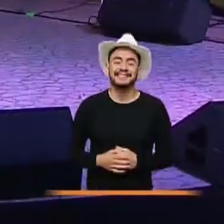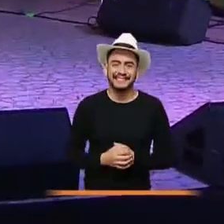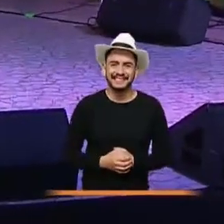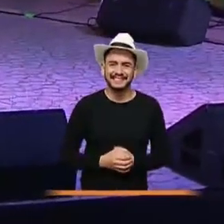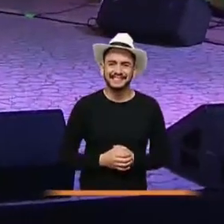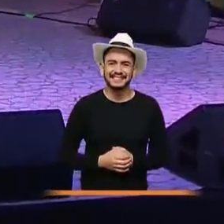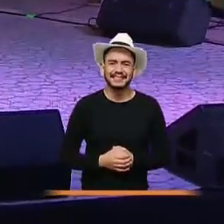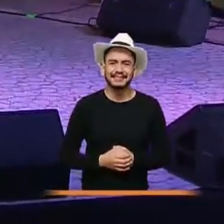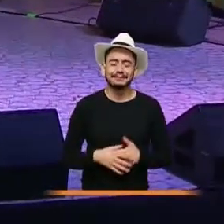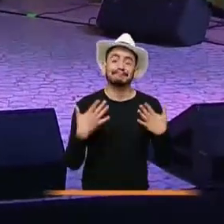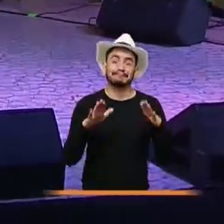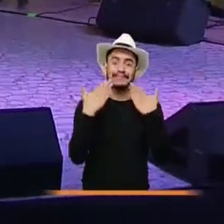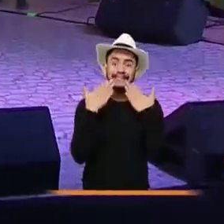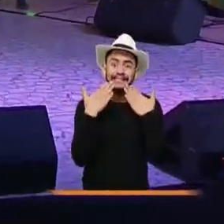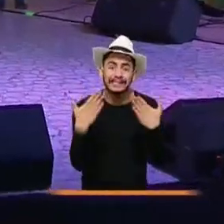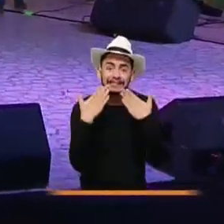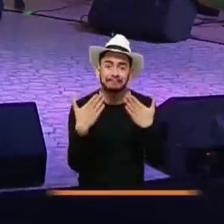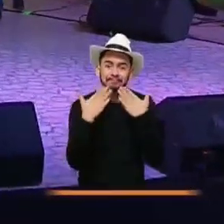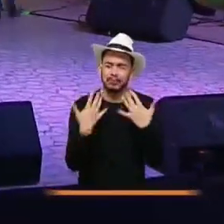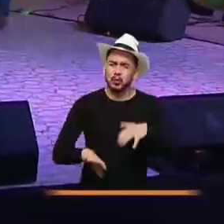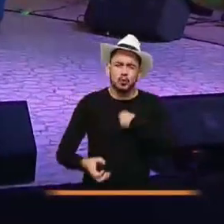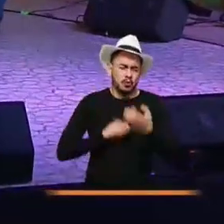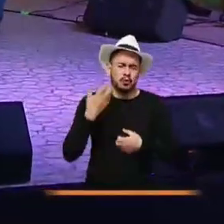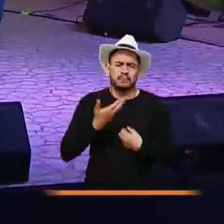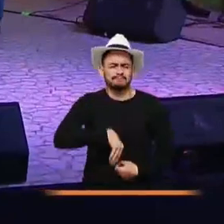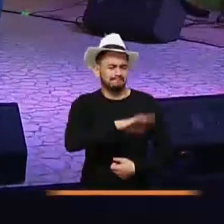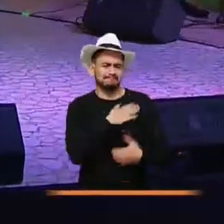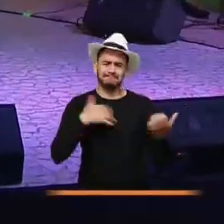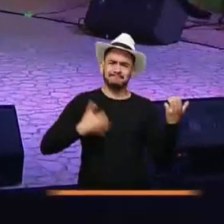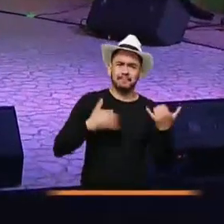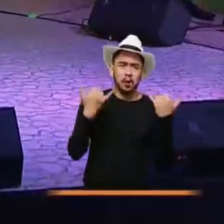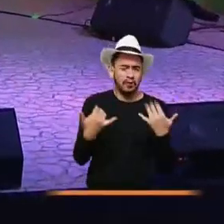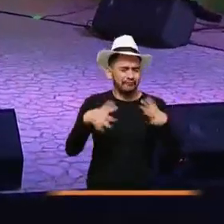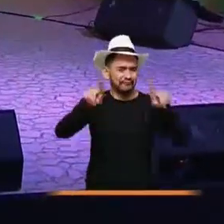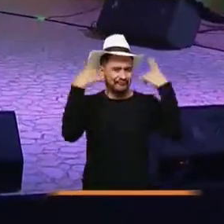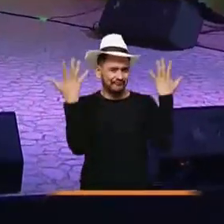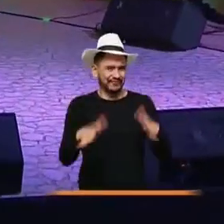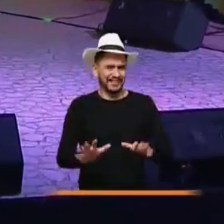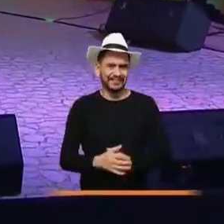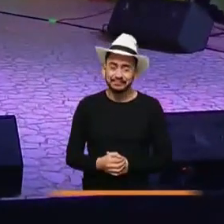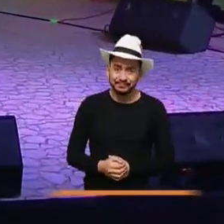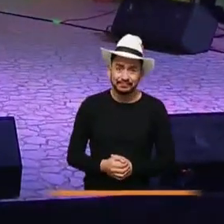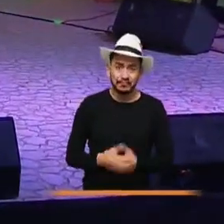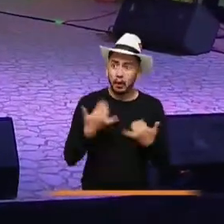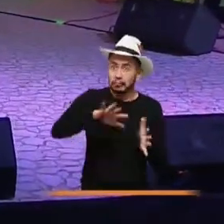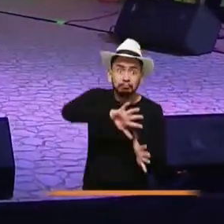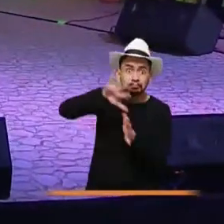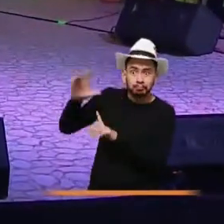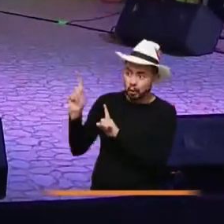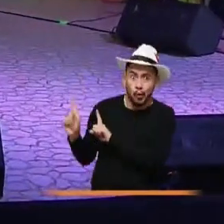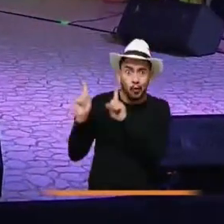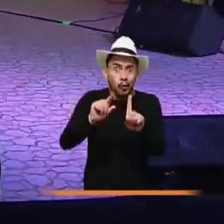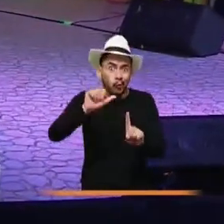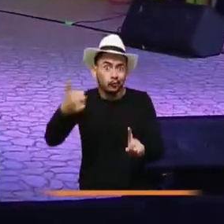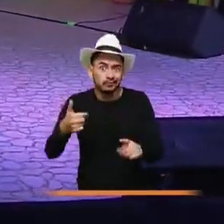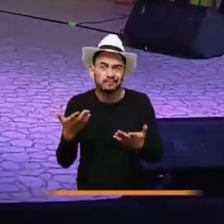gracias trabajadores y terminamos entonces esta primera parte con la siguiente pareja esta primera parte con tema libre con tema encuesta